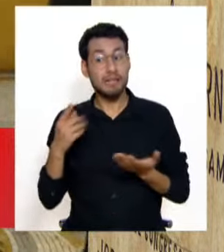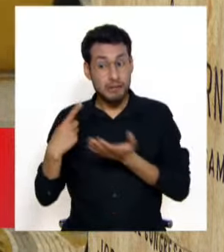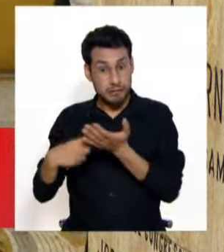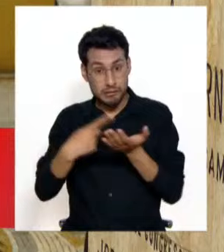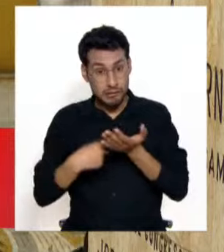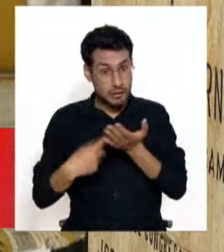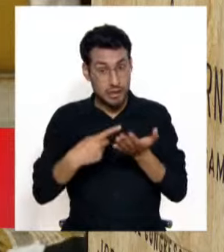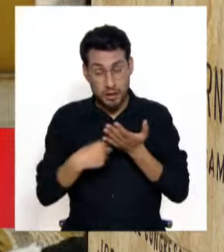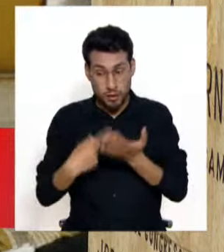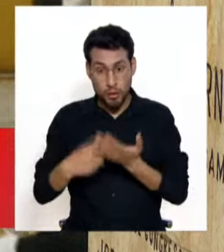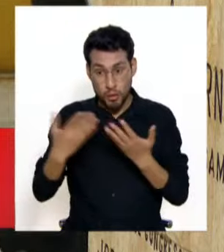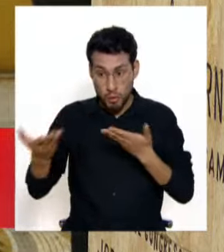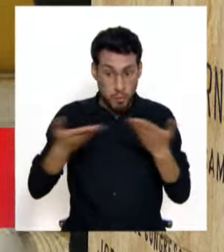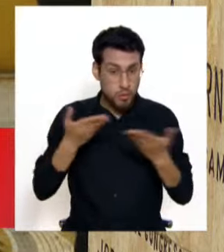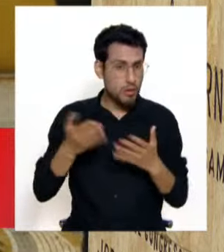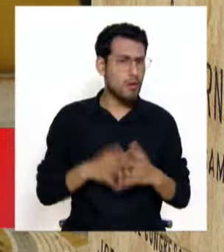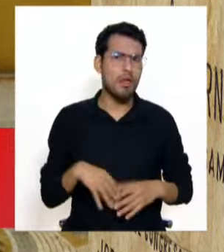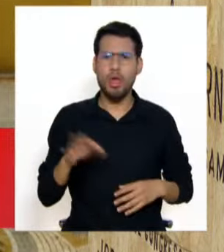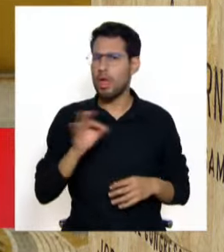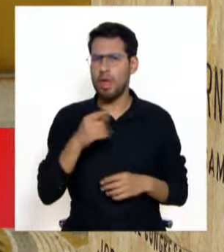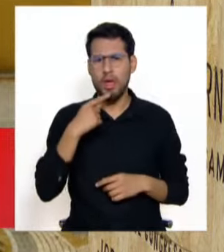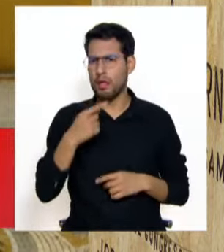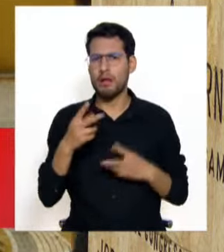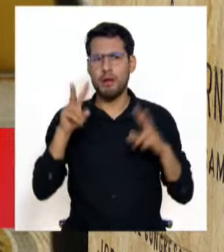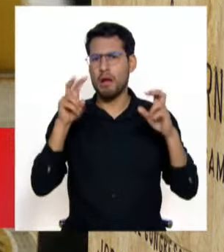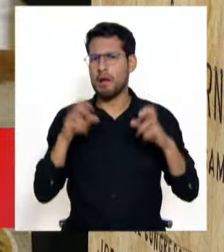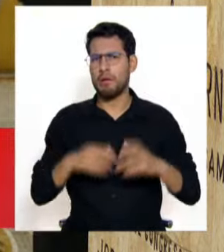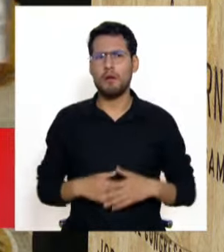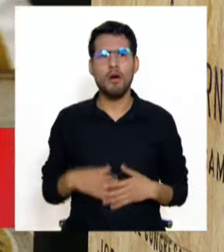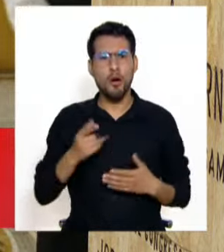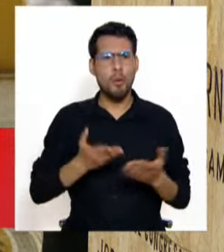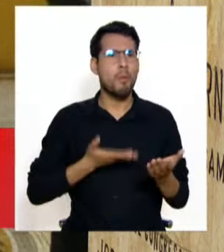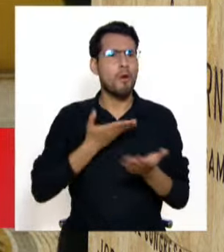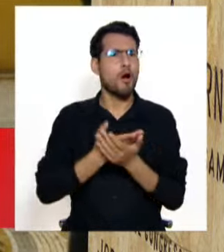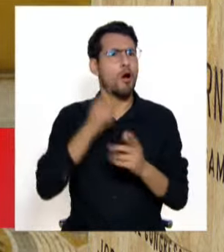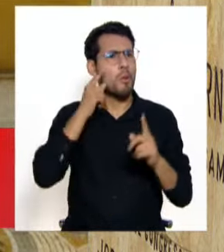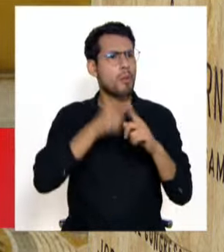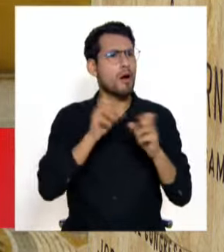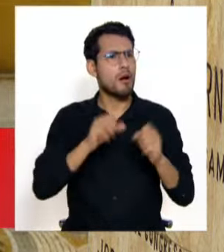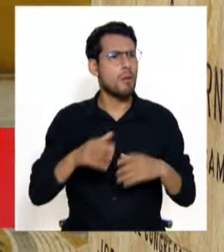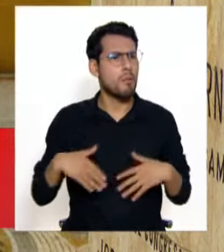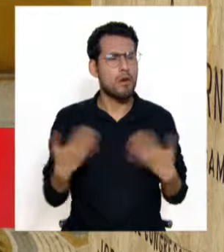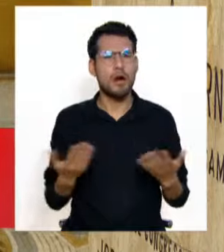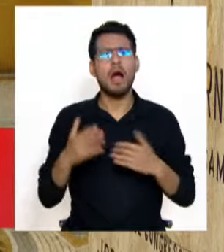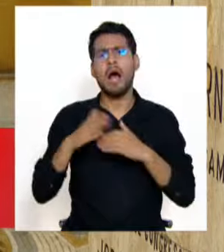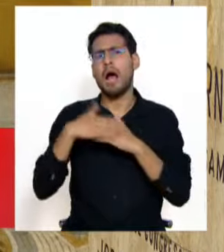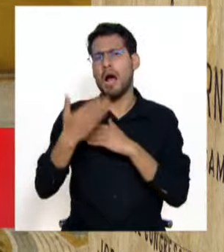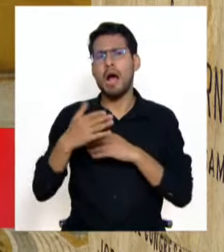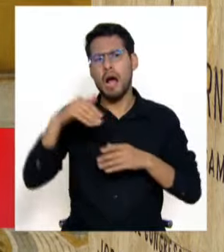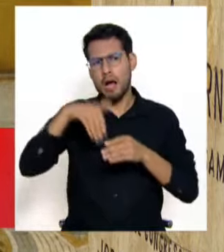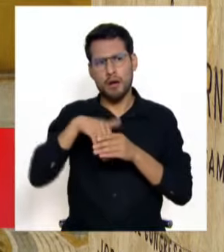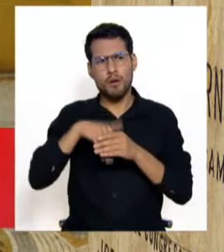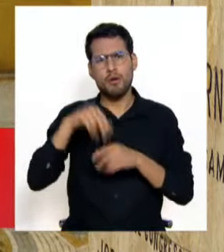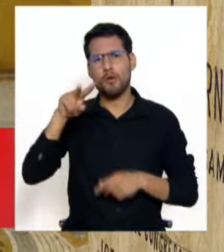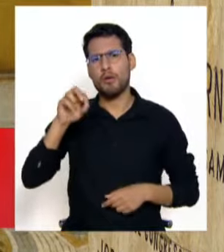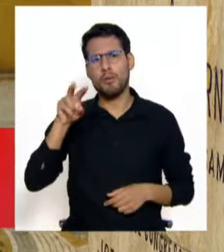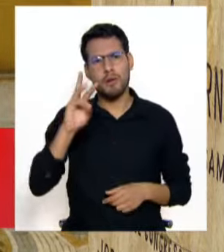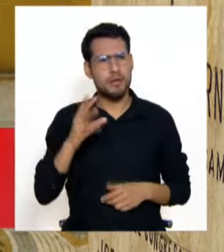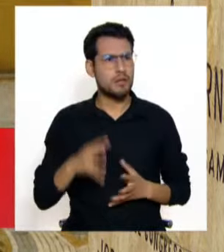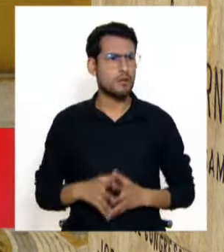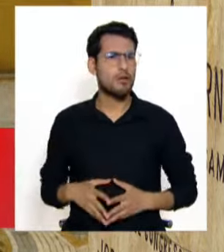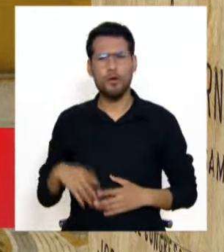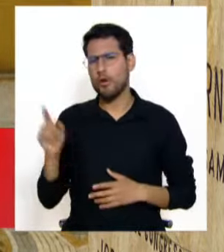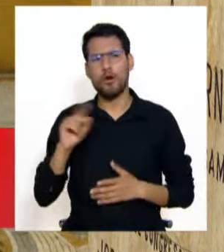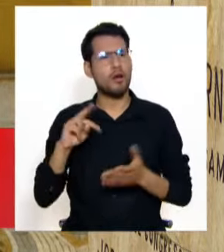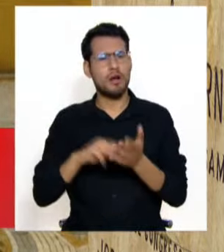debate del proyecto no se mencionó que la propuesta sería para todavía después de las elecciones del 2026, entonces